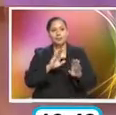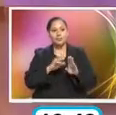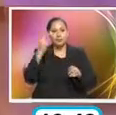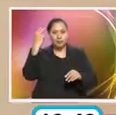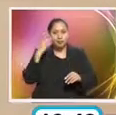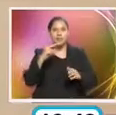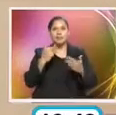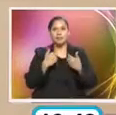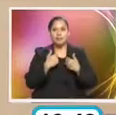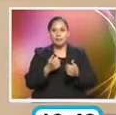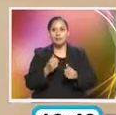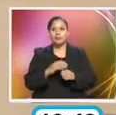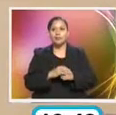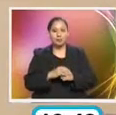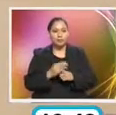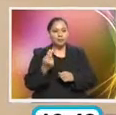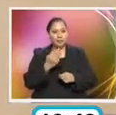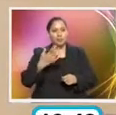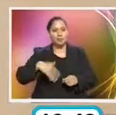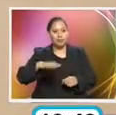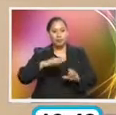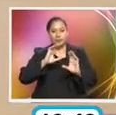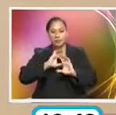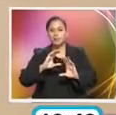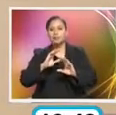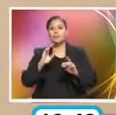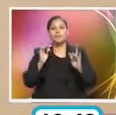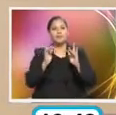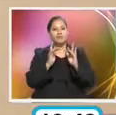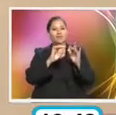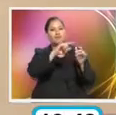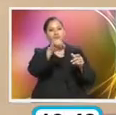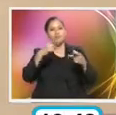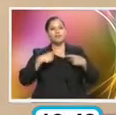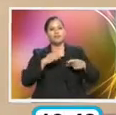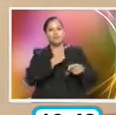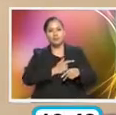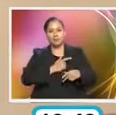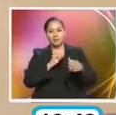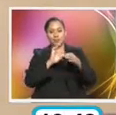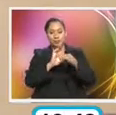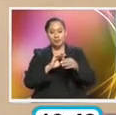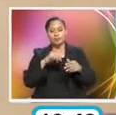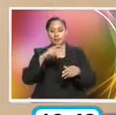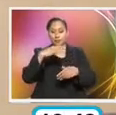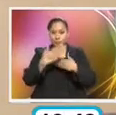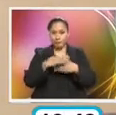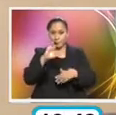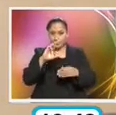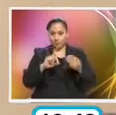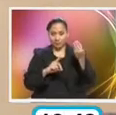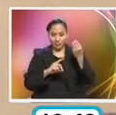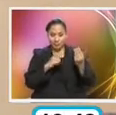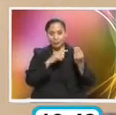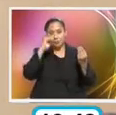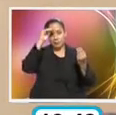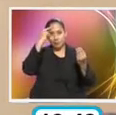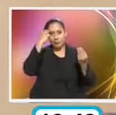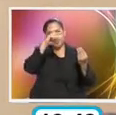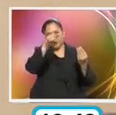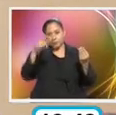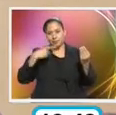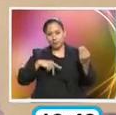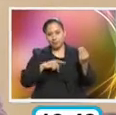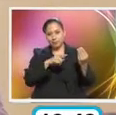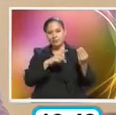he dado cuenta que tengo que buscar esas canciones que me conecten con la gente y justo el que viene está pensado para eso,